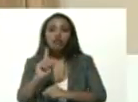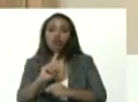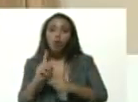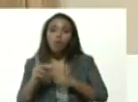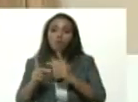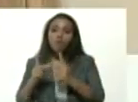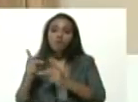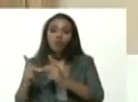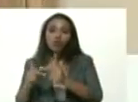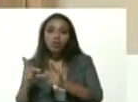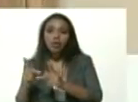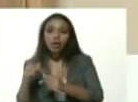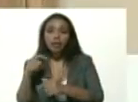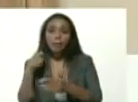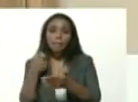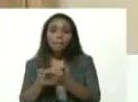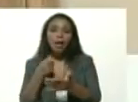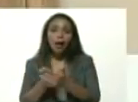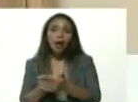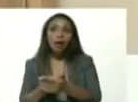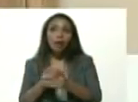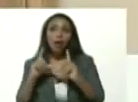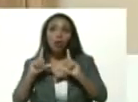produciendo, tienen que pagar el local.